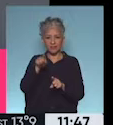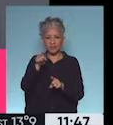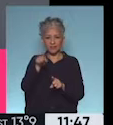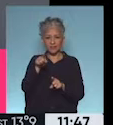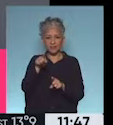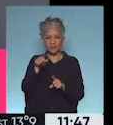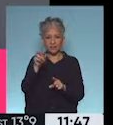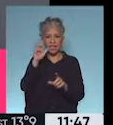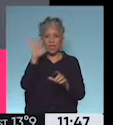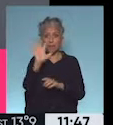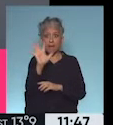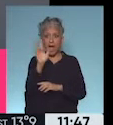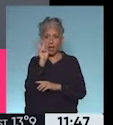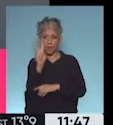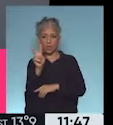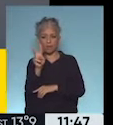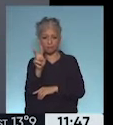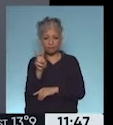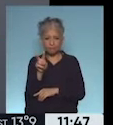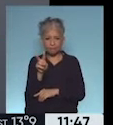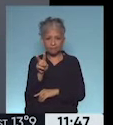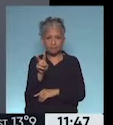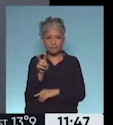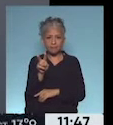Caso Moreno, además, el perito en límite, y está ahí